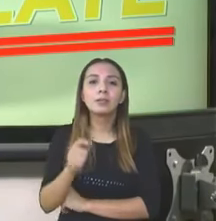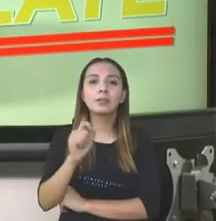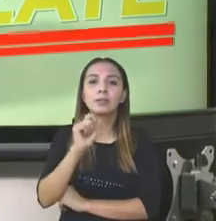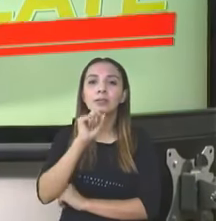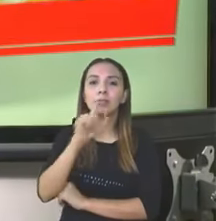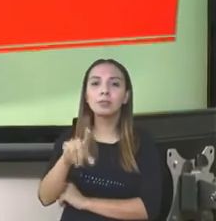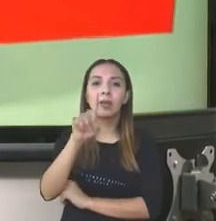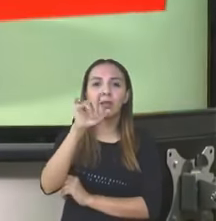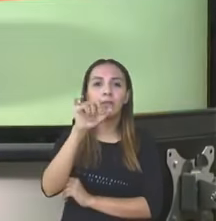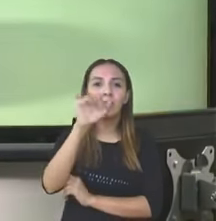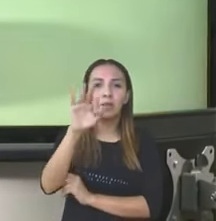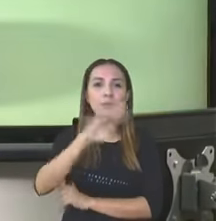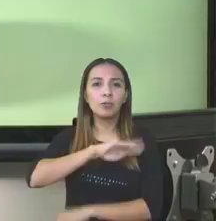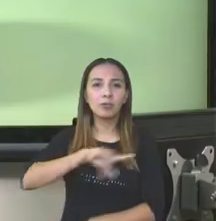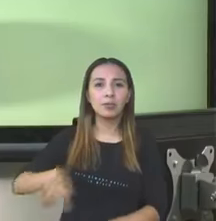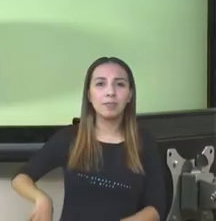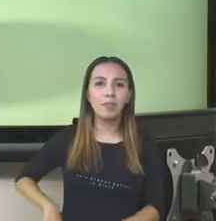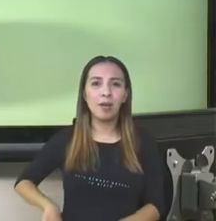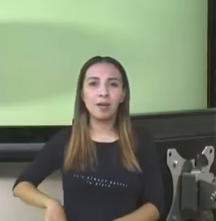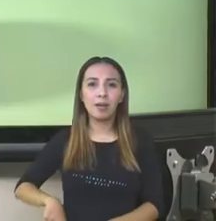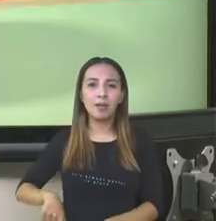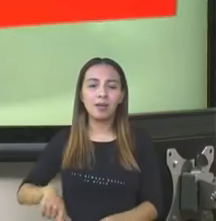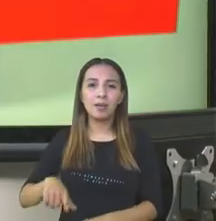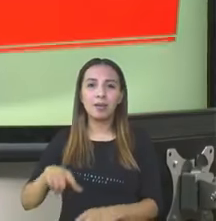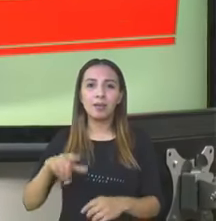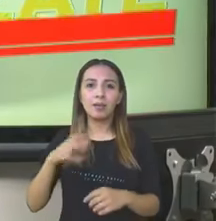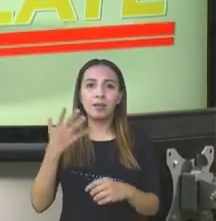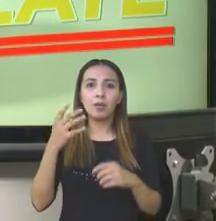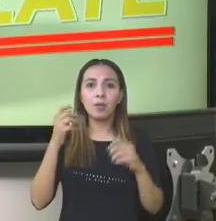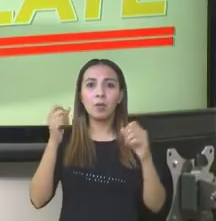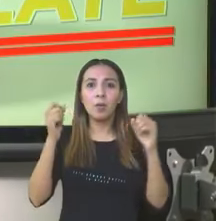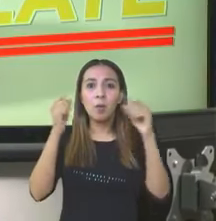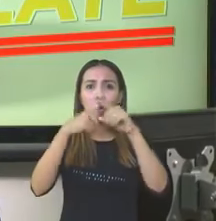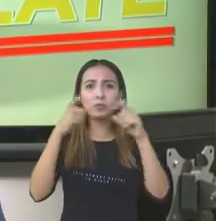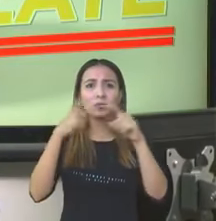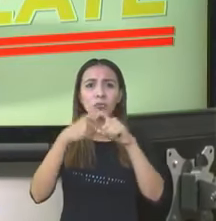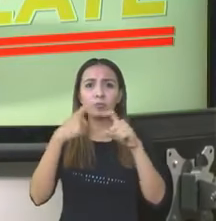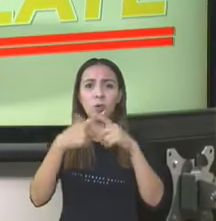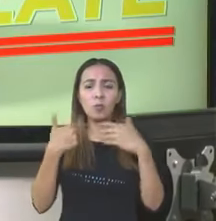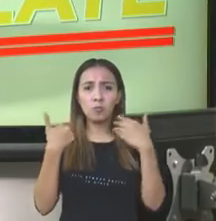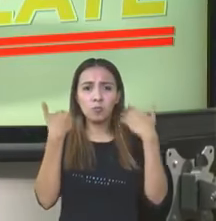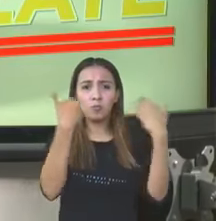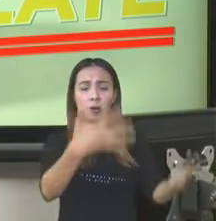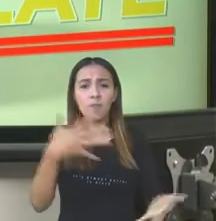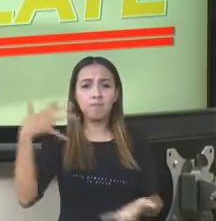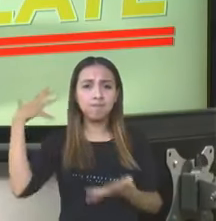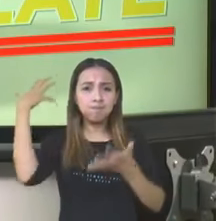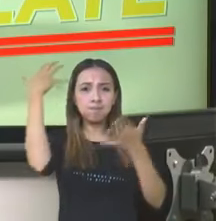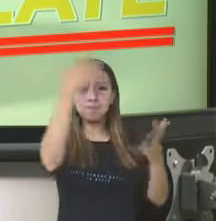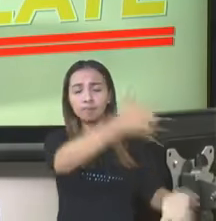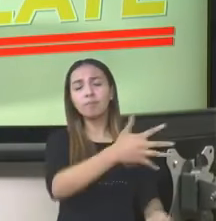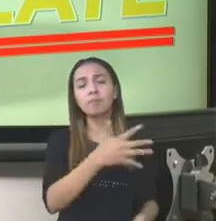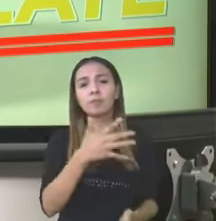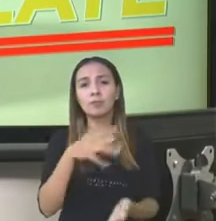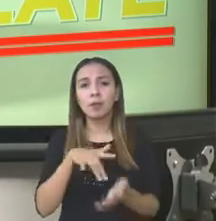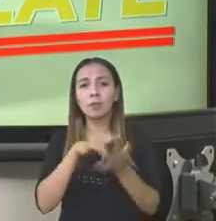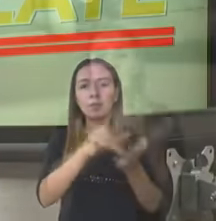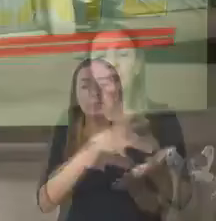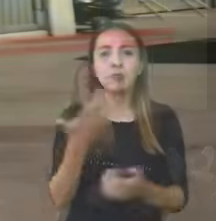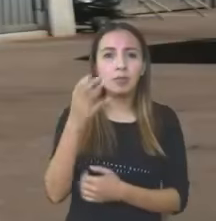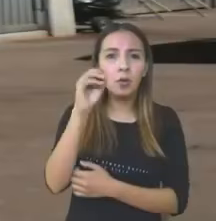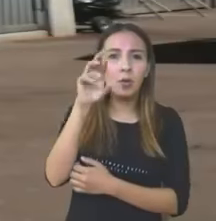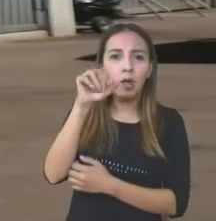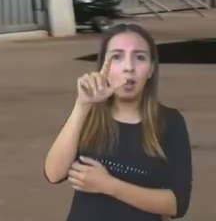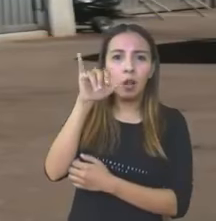del DIF municipal. El Oxxo dio una gran cantidad de donativo. ¿Y qué cree que está haciendo la señora